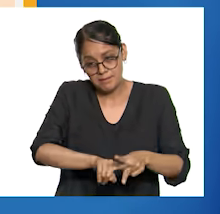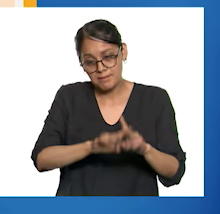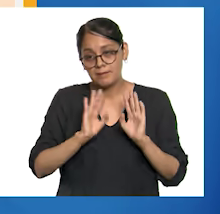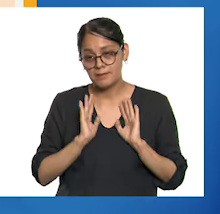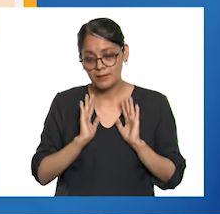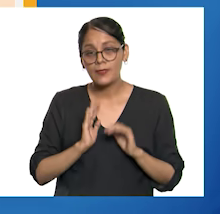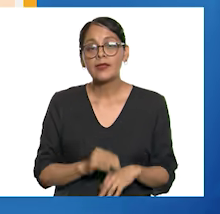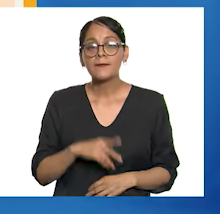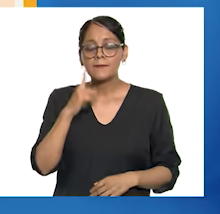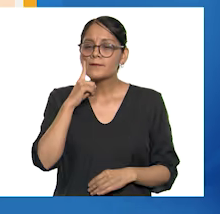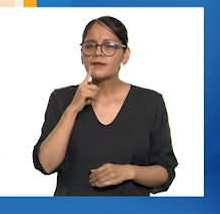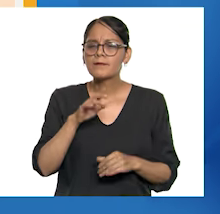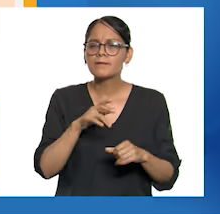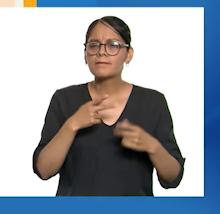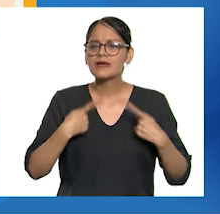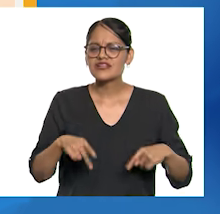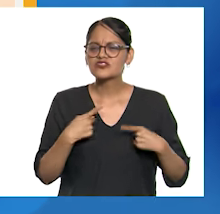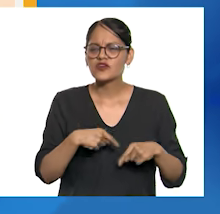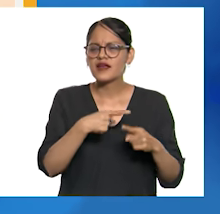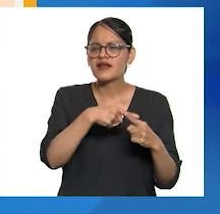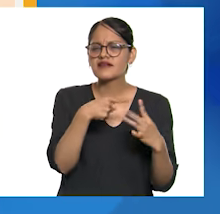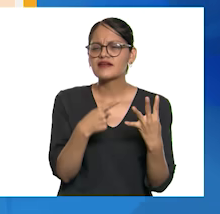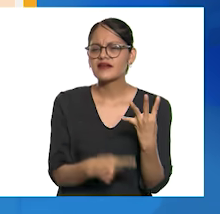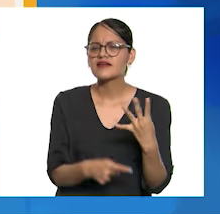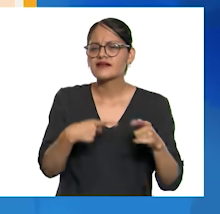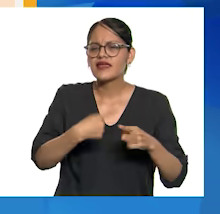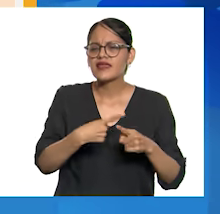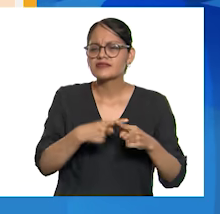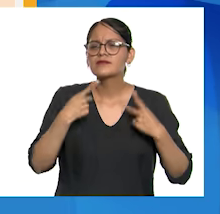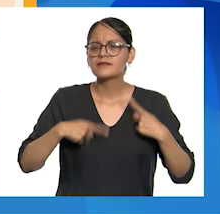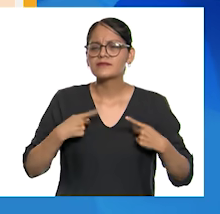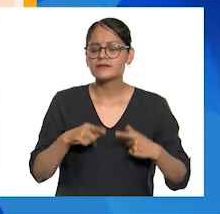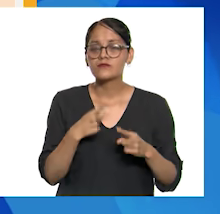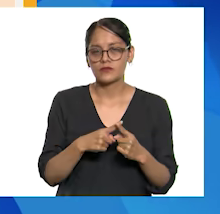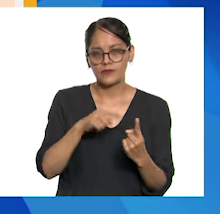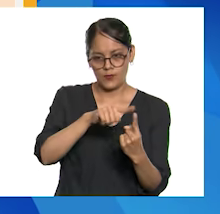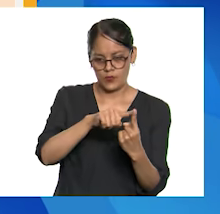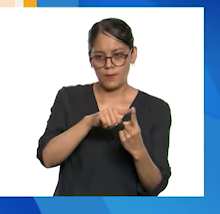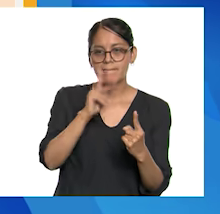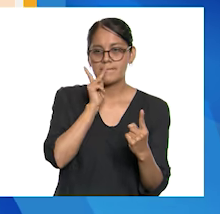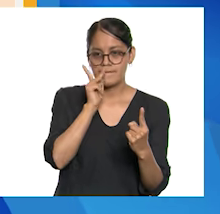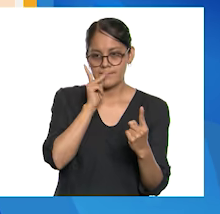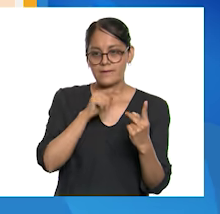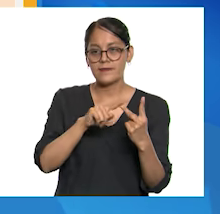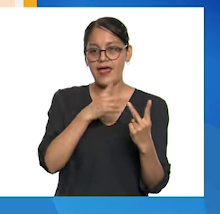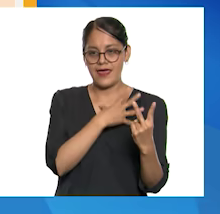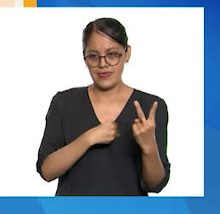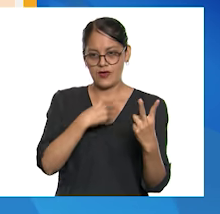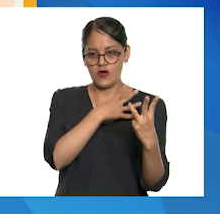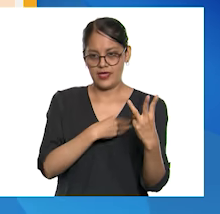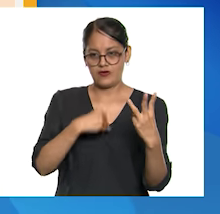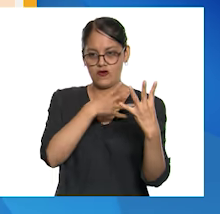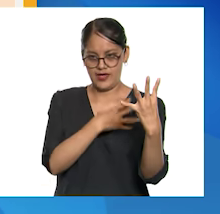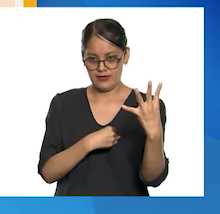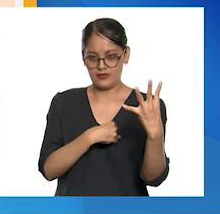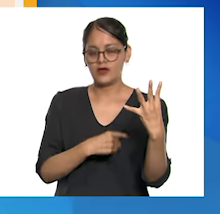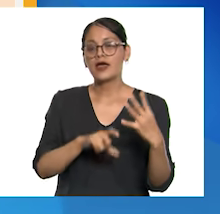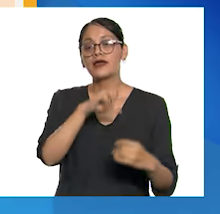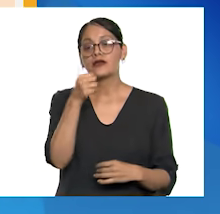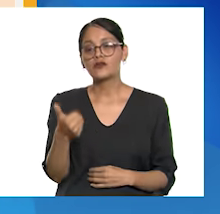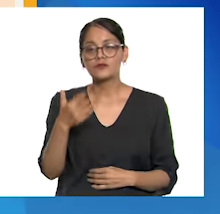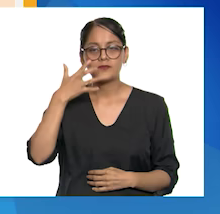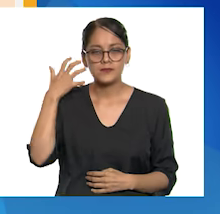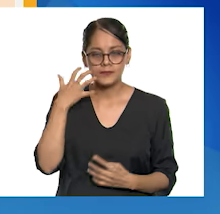personajes están involucrados en este momento del cuento? El padre, los tres hijos y un gato.